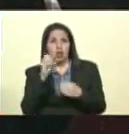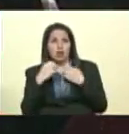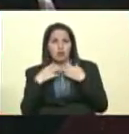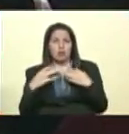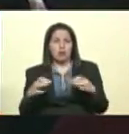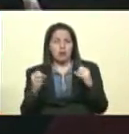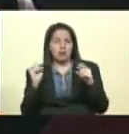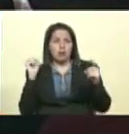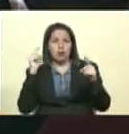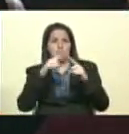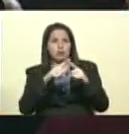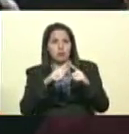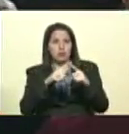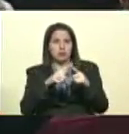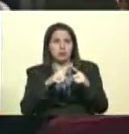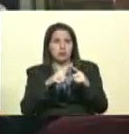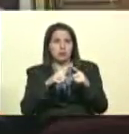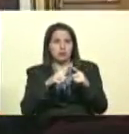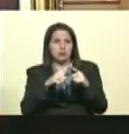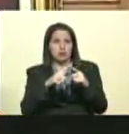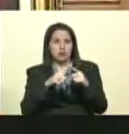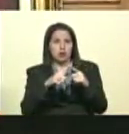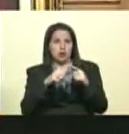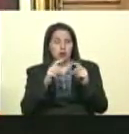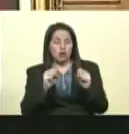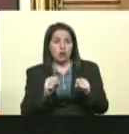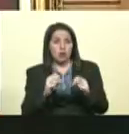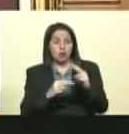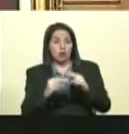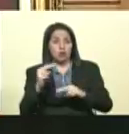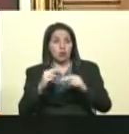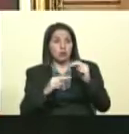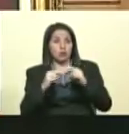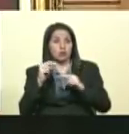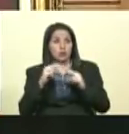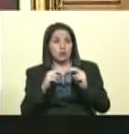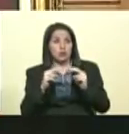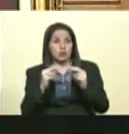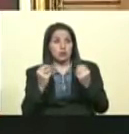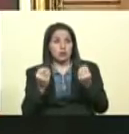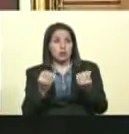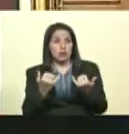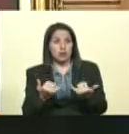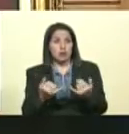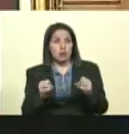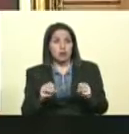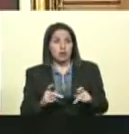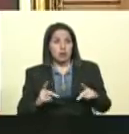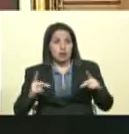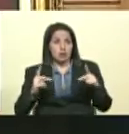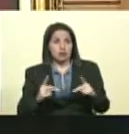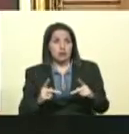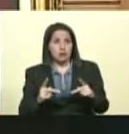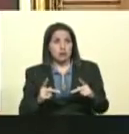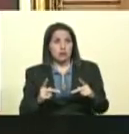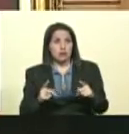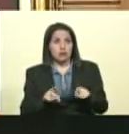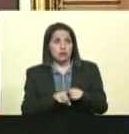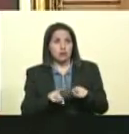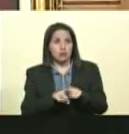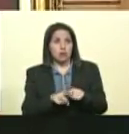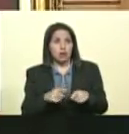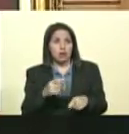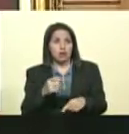objetivo. El objetivo es construir la patria en el campo de la salud. La